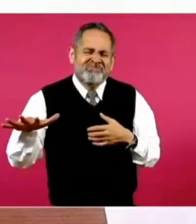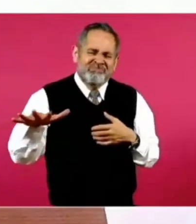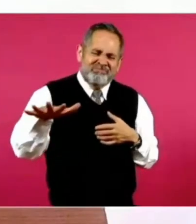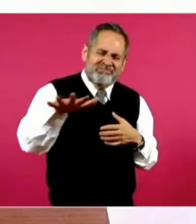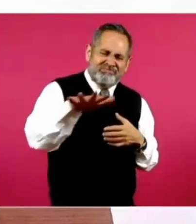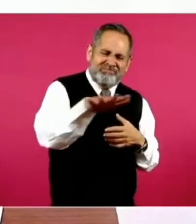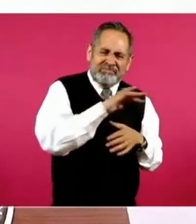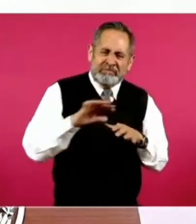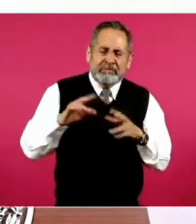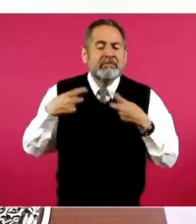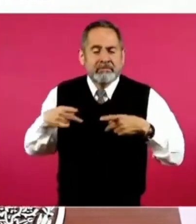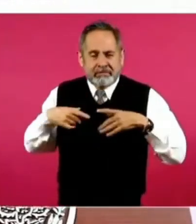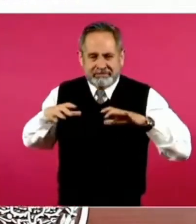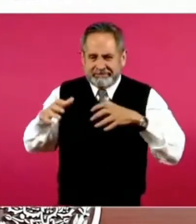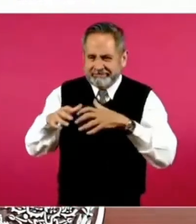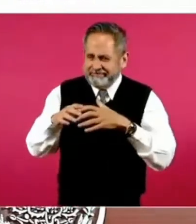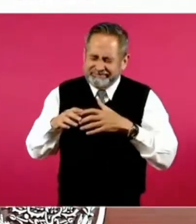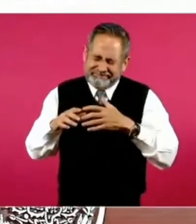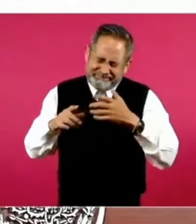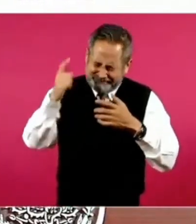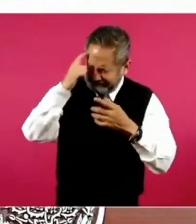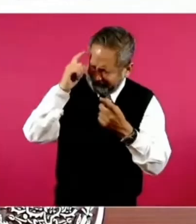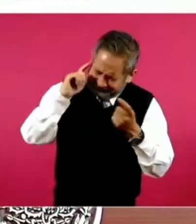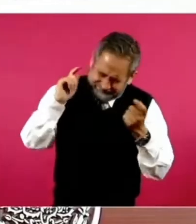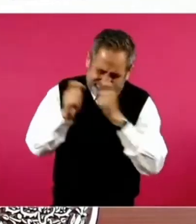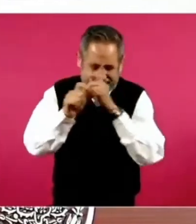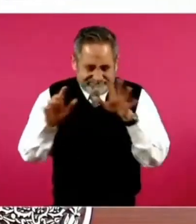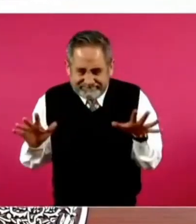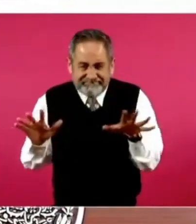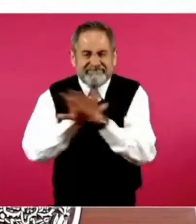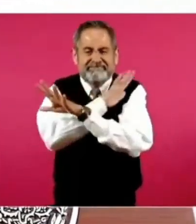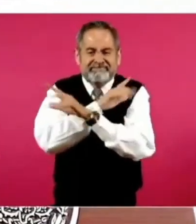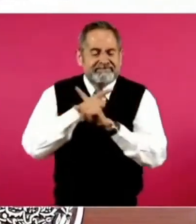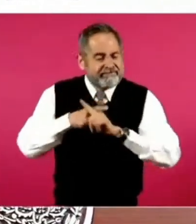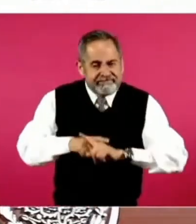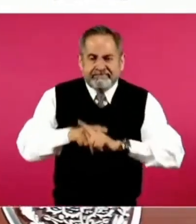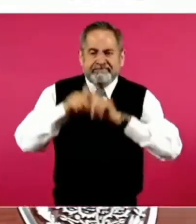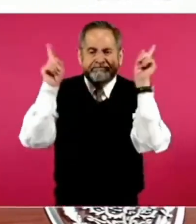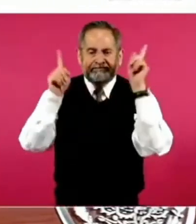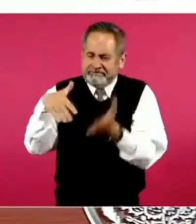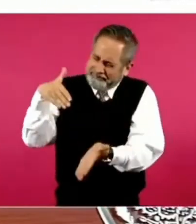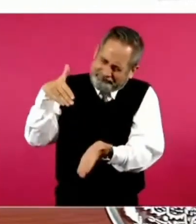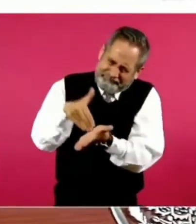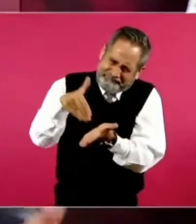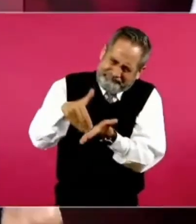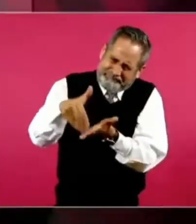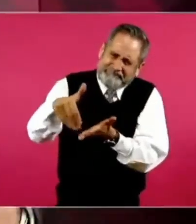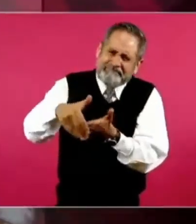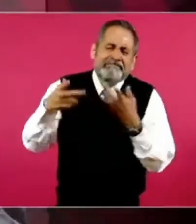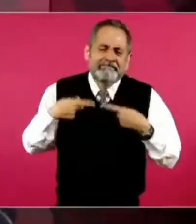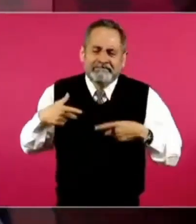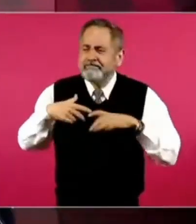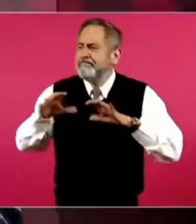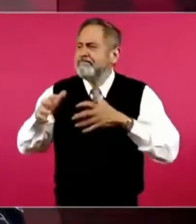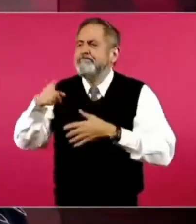sino en una revolución de las conciencias de millones de ciudadanos.